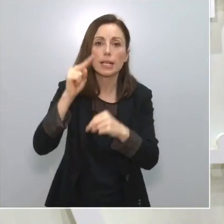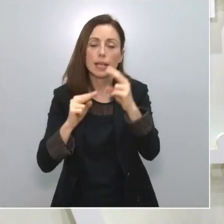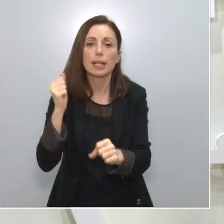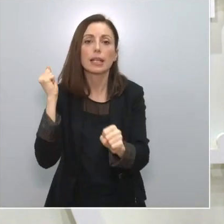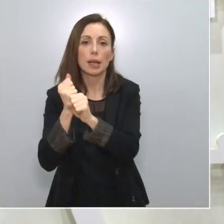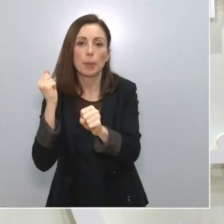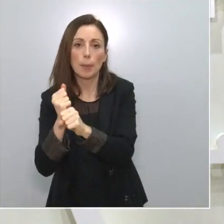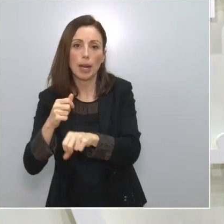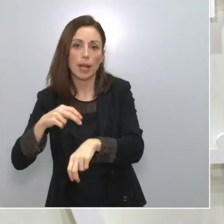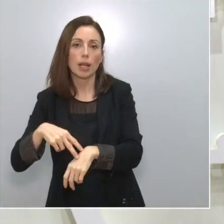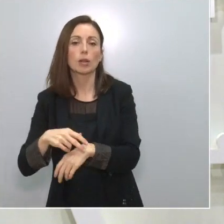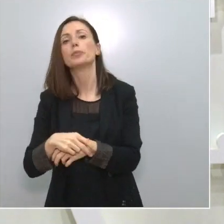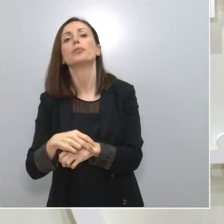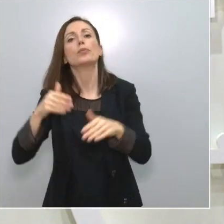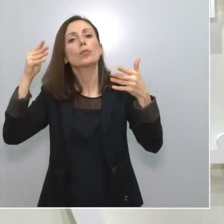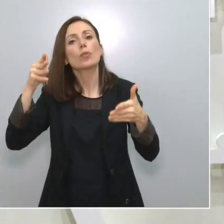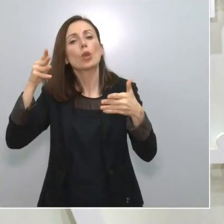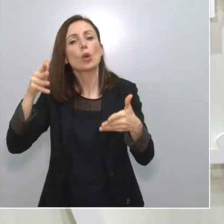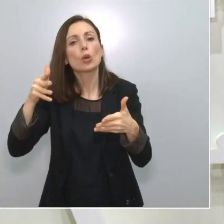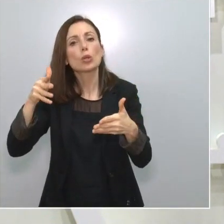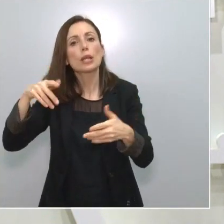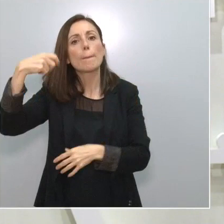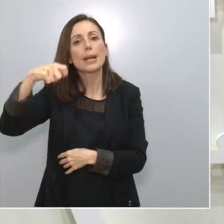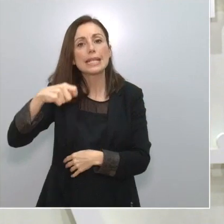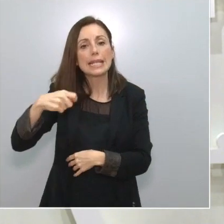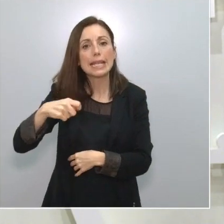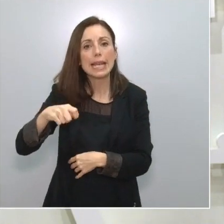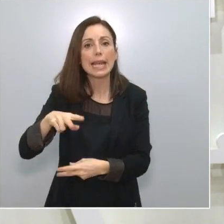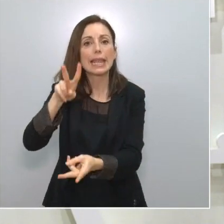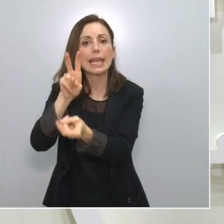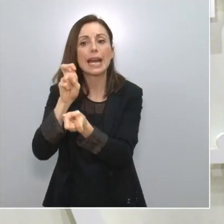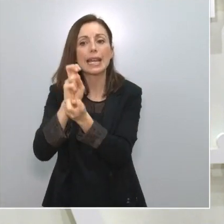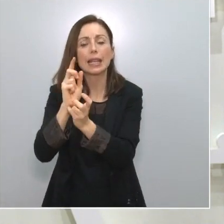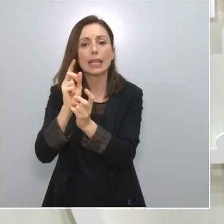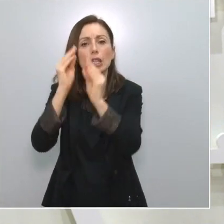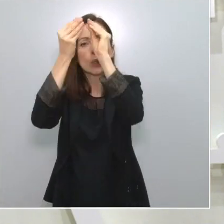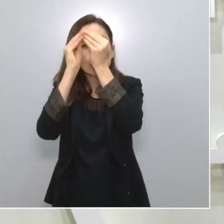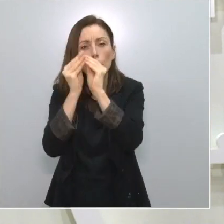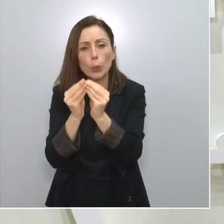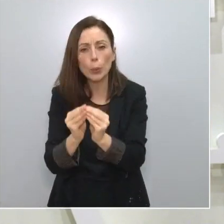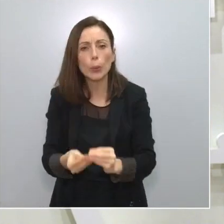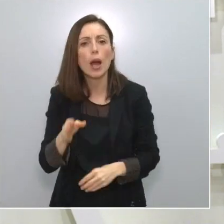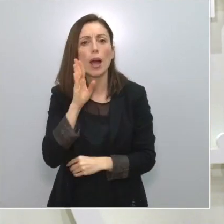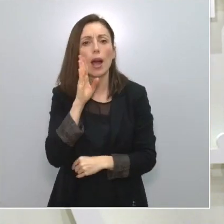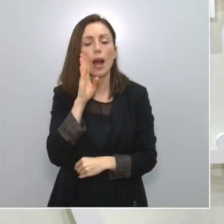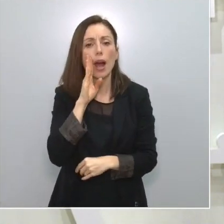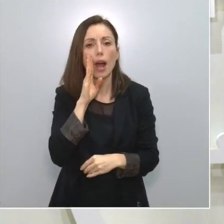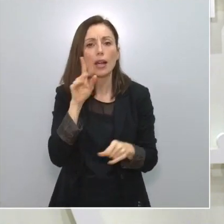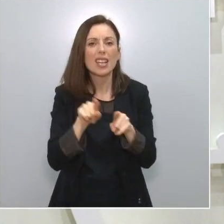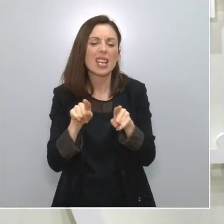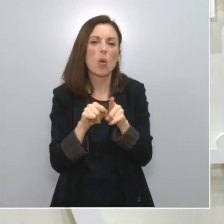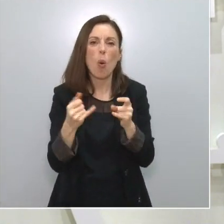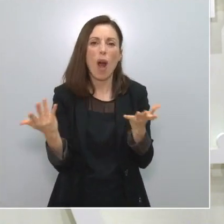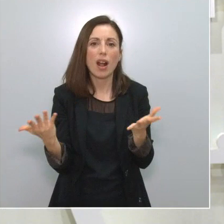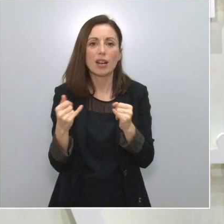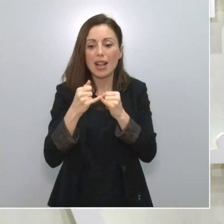de Investigación y Universidades y el consejero de Presidencia y Hacienda, que está diseñando, como digo, esas líneas